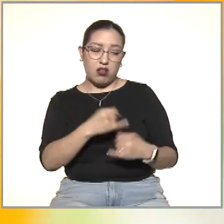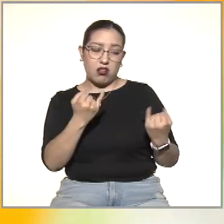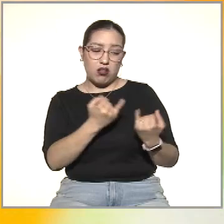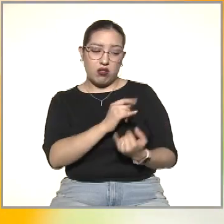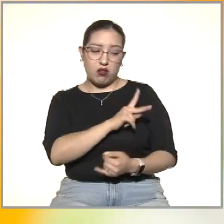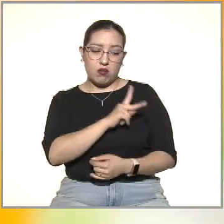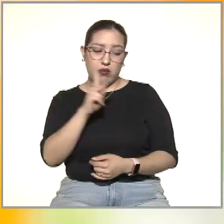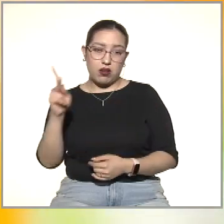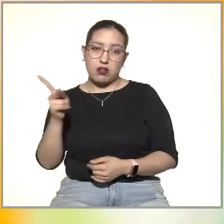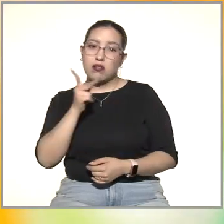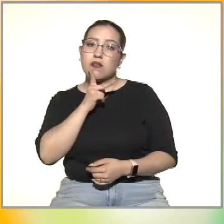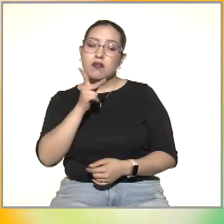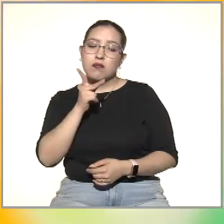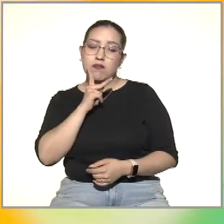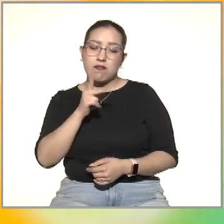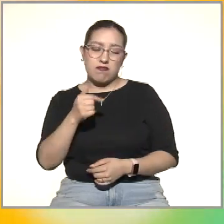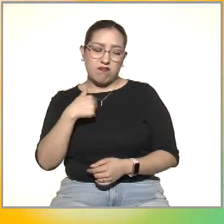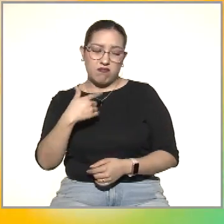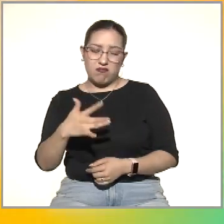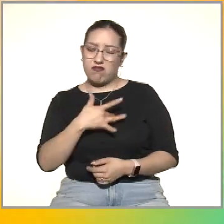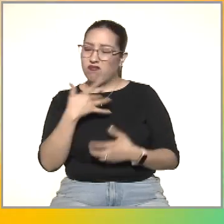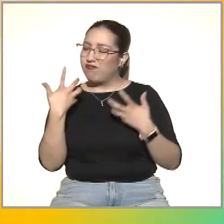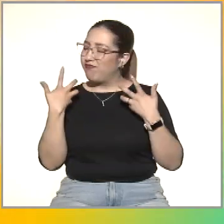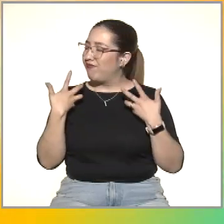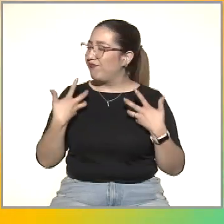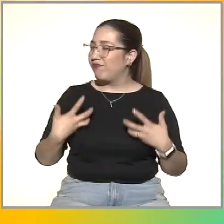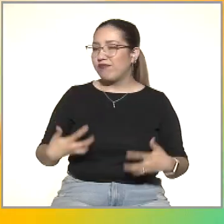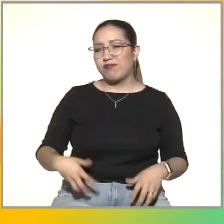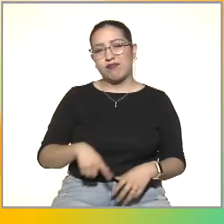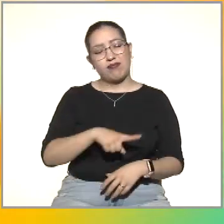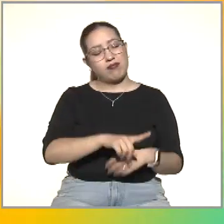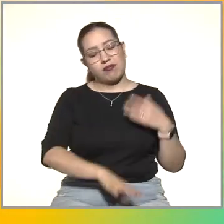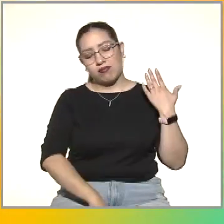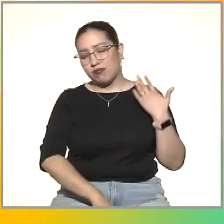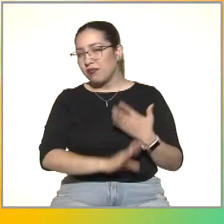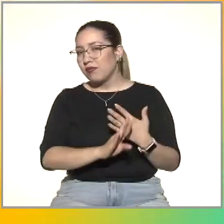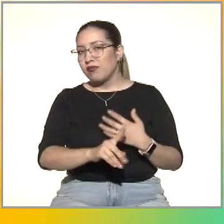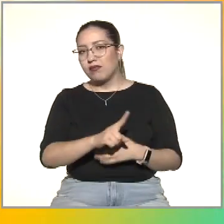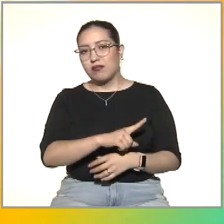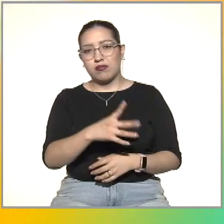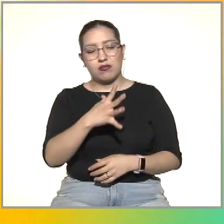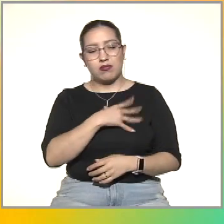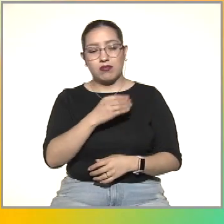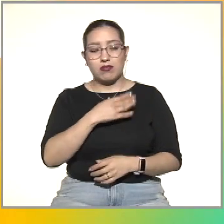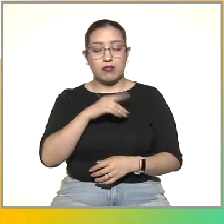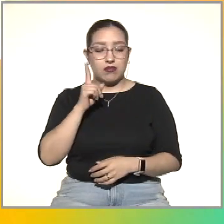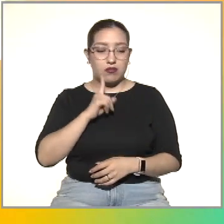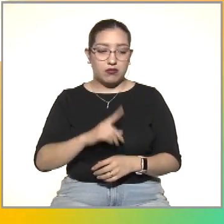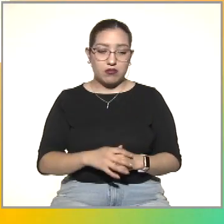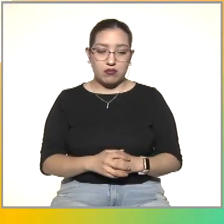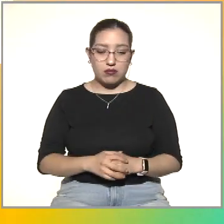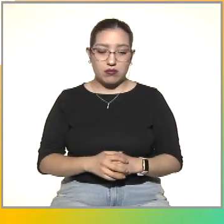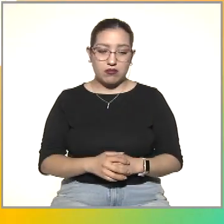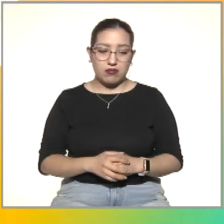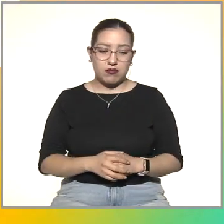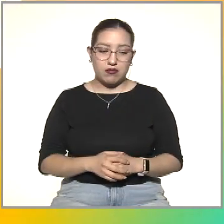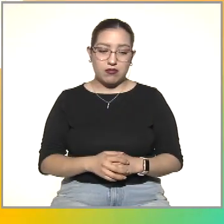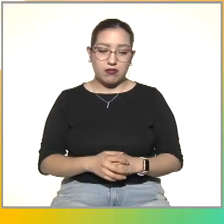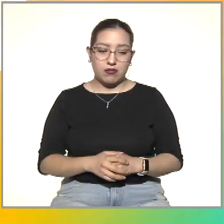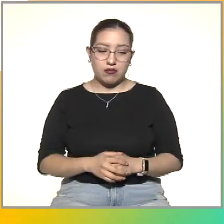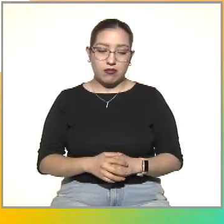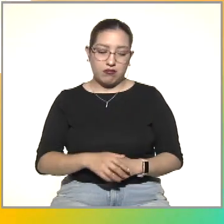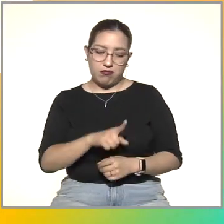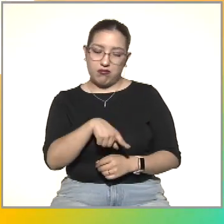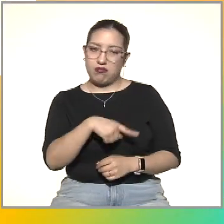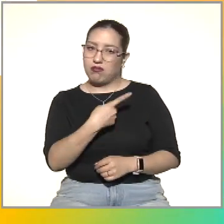padre. Me has decepcionado totalmente como hija. Ay, mírala,